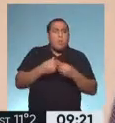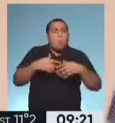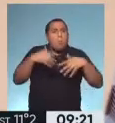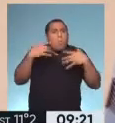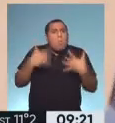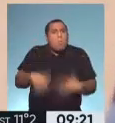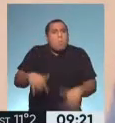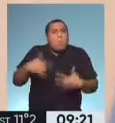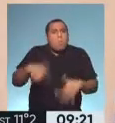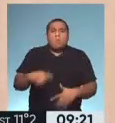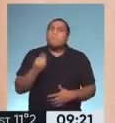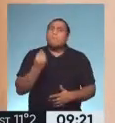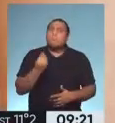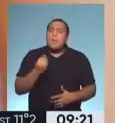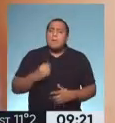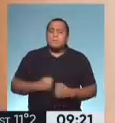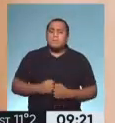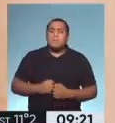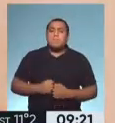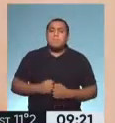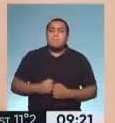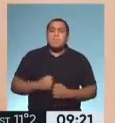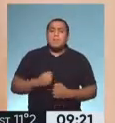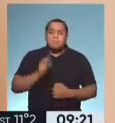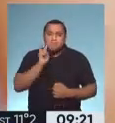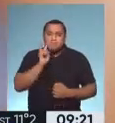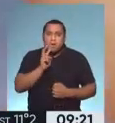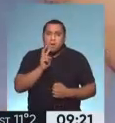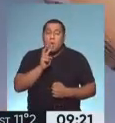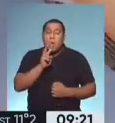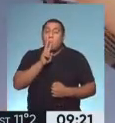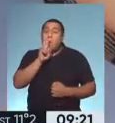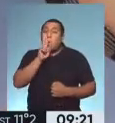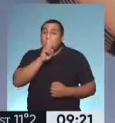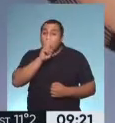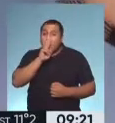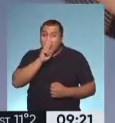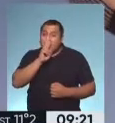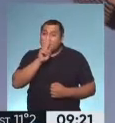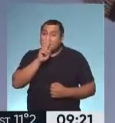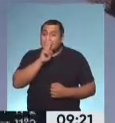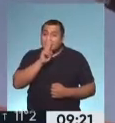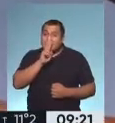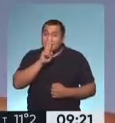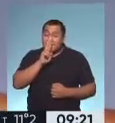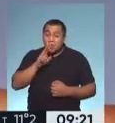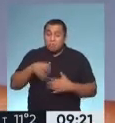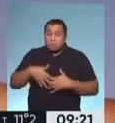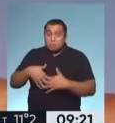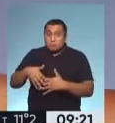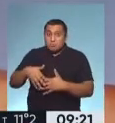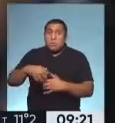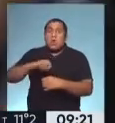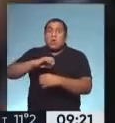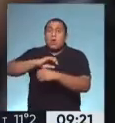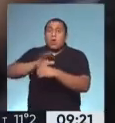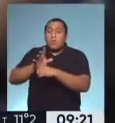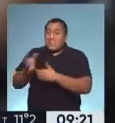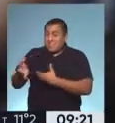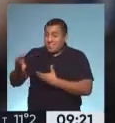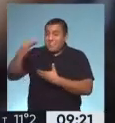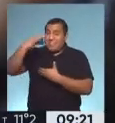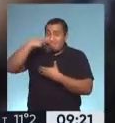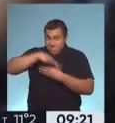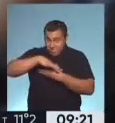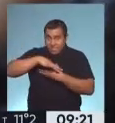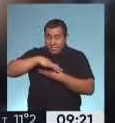vimos que estas este grupo de mujeres cuando contraen cobit durante el embarazo tuvieron